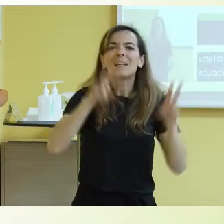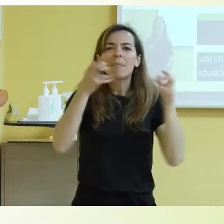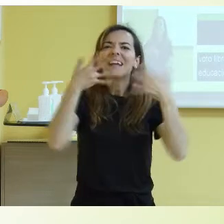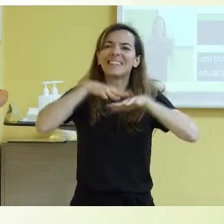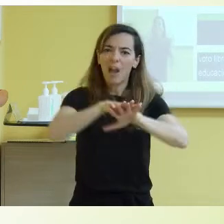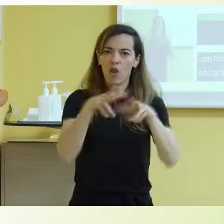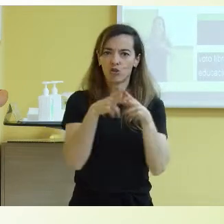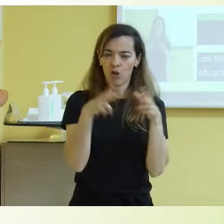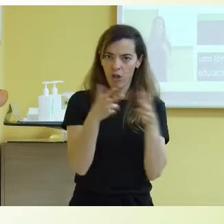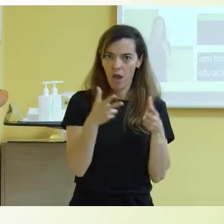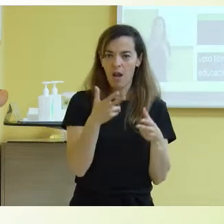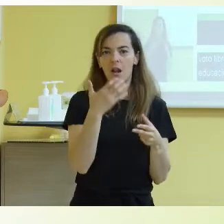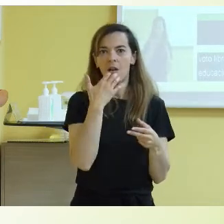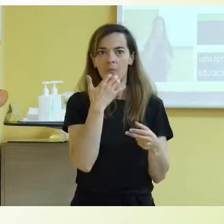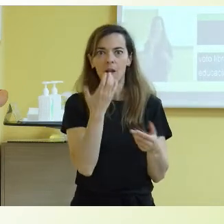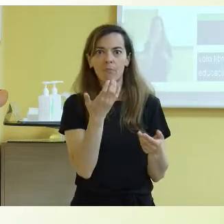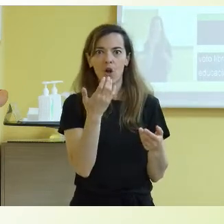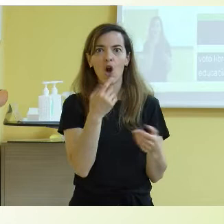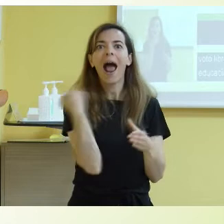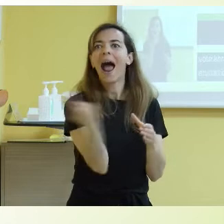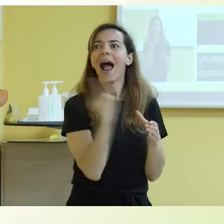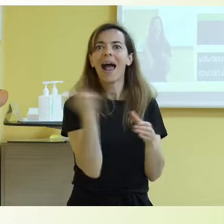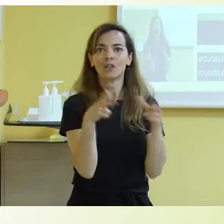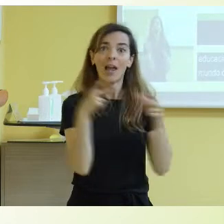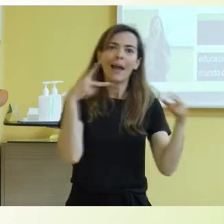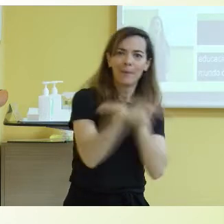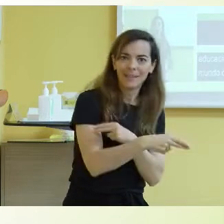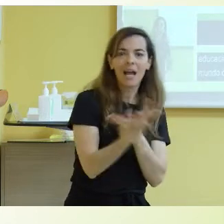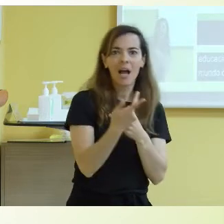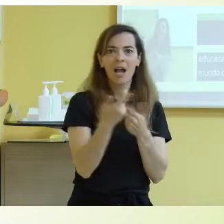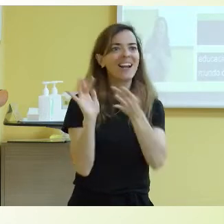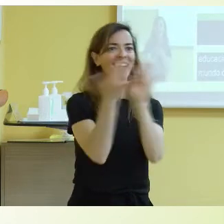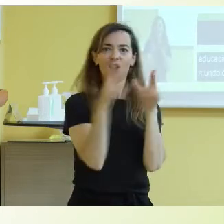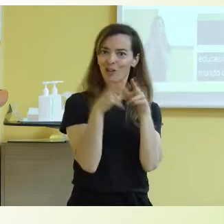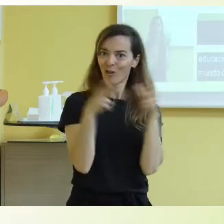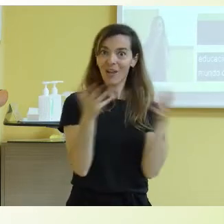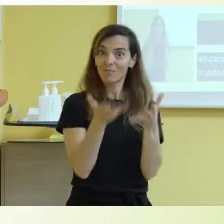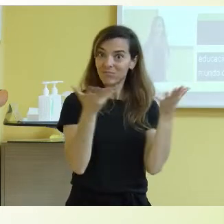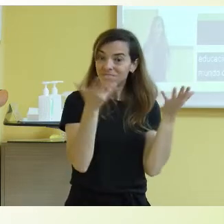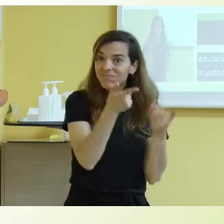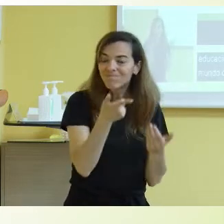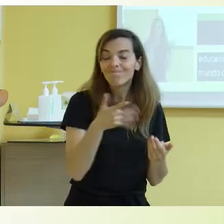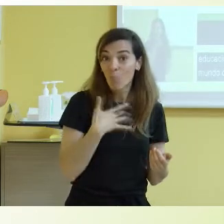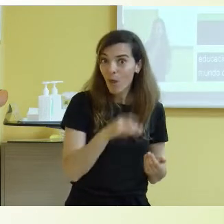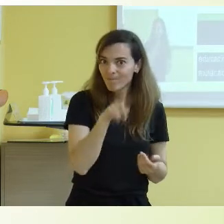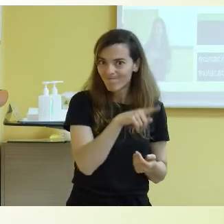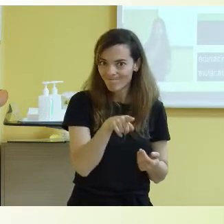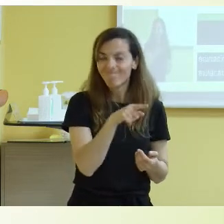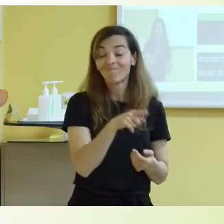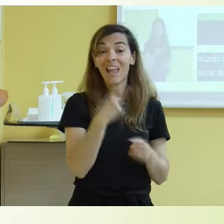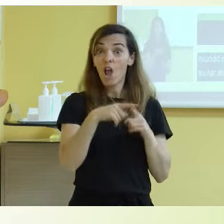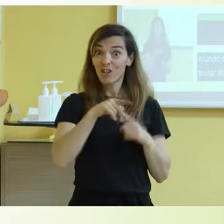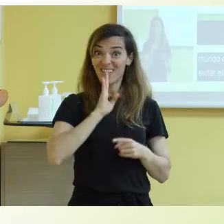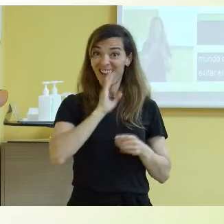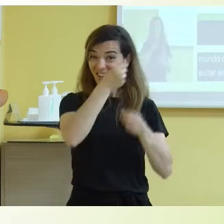social, el evitar el aislamiento social y el tema también de las relaciones sociales entre todas las personas. Bueno, pues estas cosas